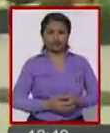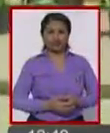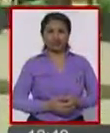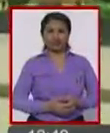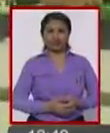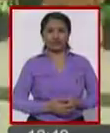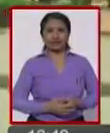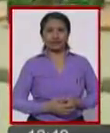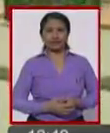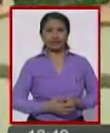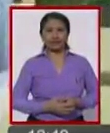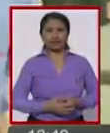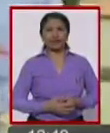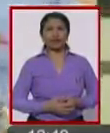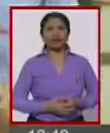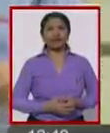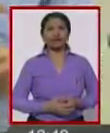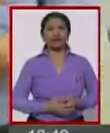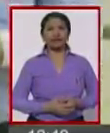Edmundo?